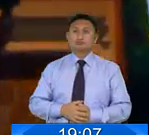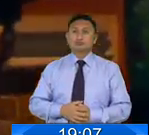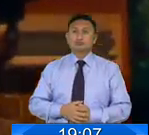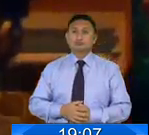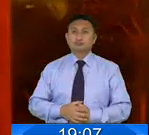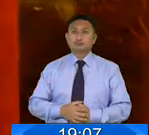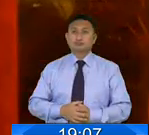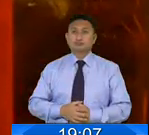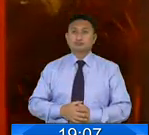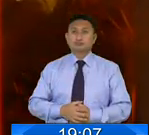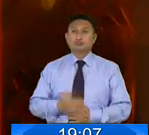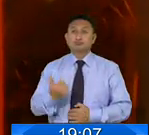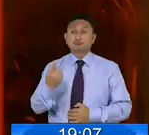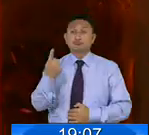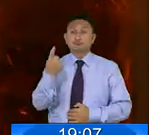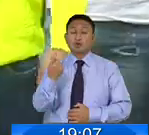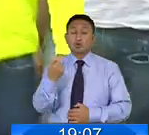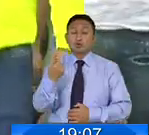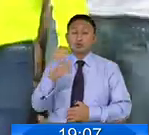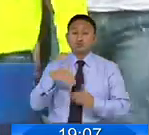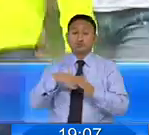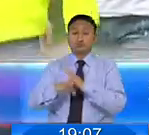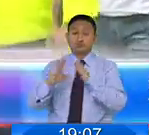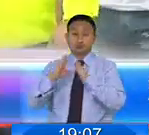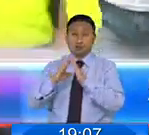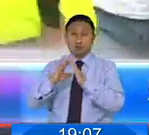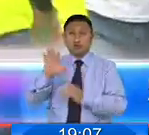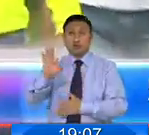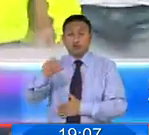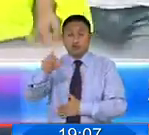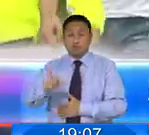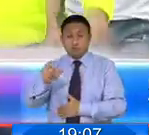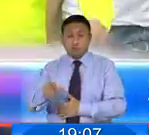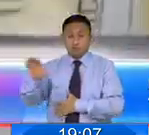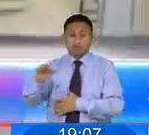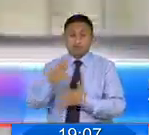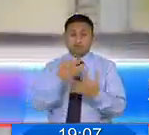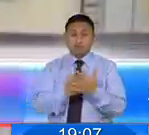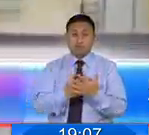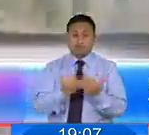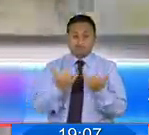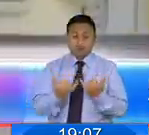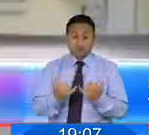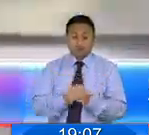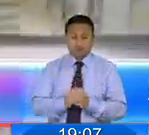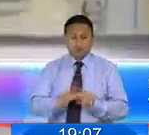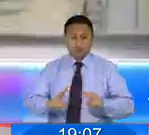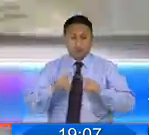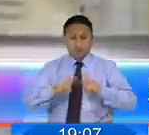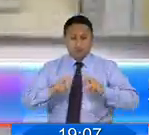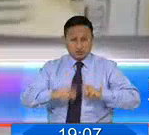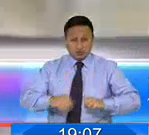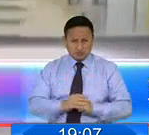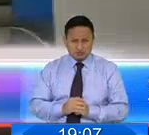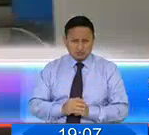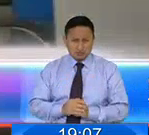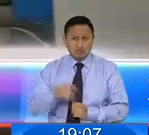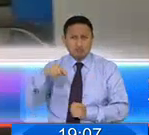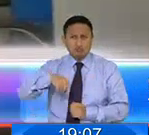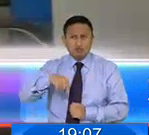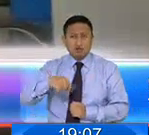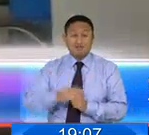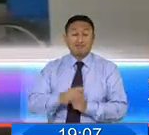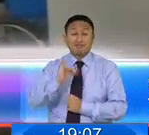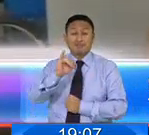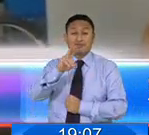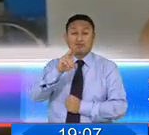Fueron 11 los allanamientos y 9 los detenidos en una acción fiscal que investiga el presunto cobro fraudulento de la